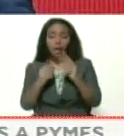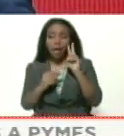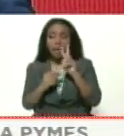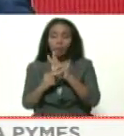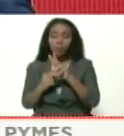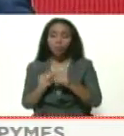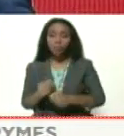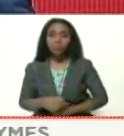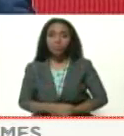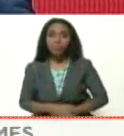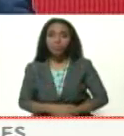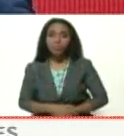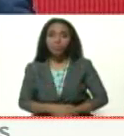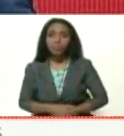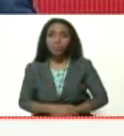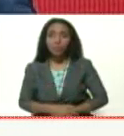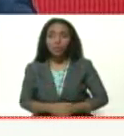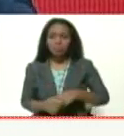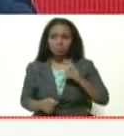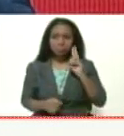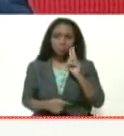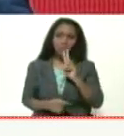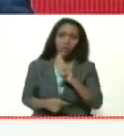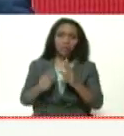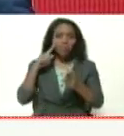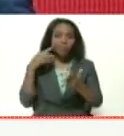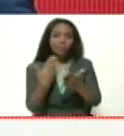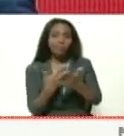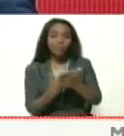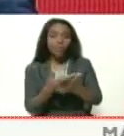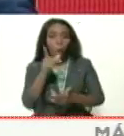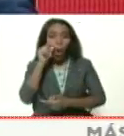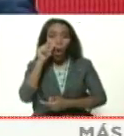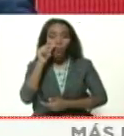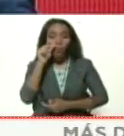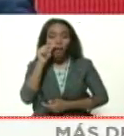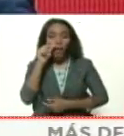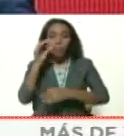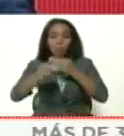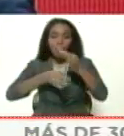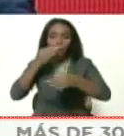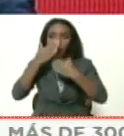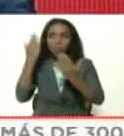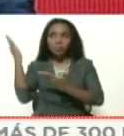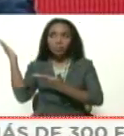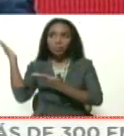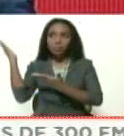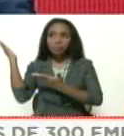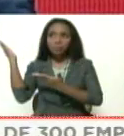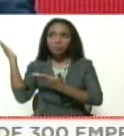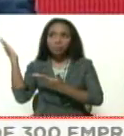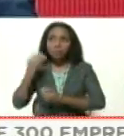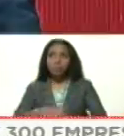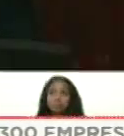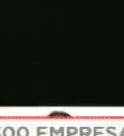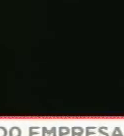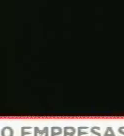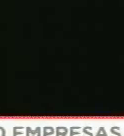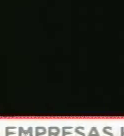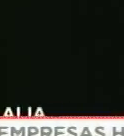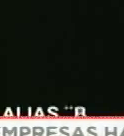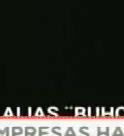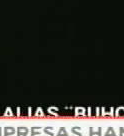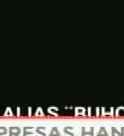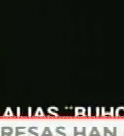él? Vamos a ver el testimonio de este señor Fernández Figuera. Adelante, video. Me voy por el